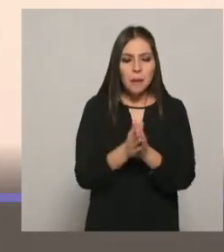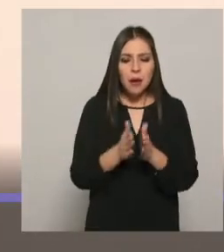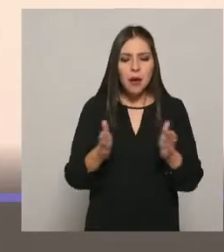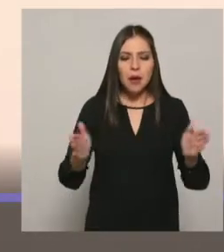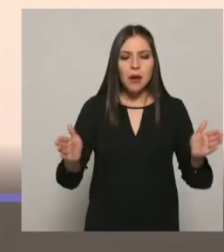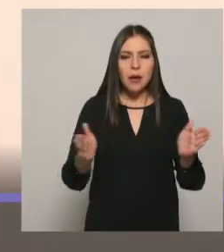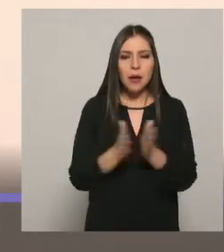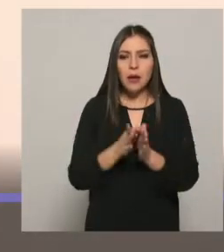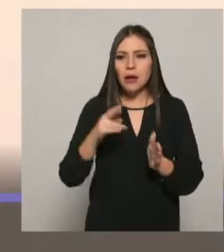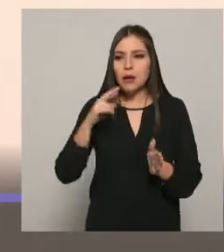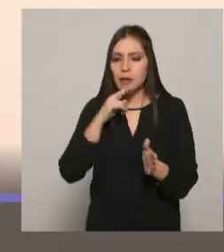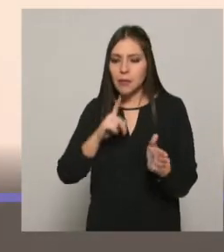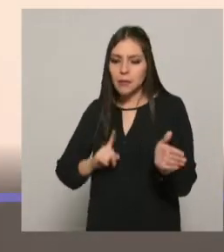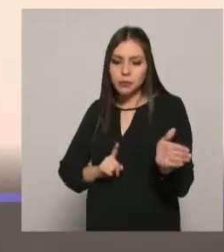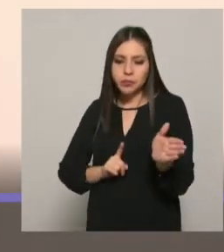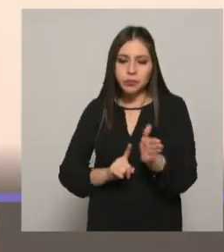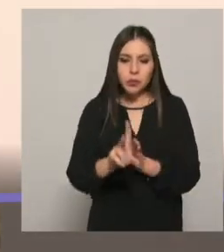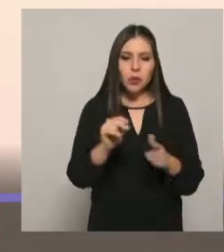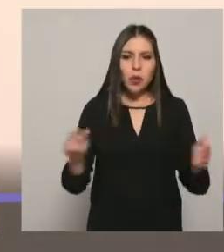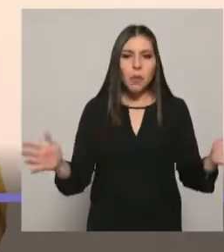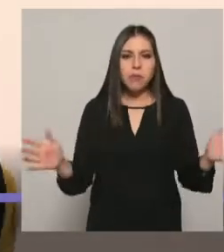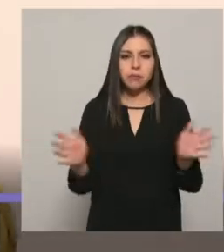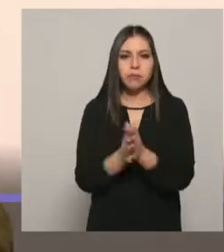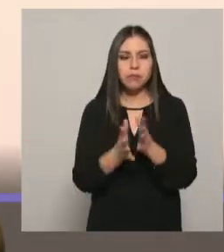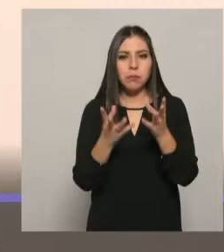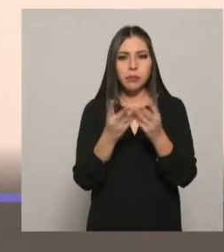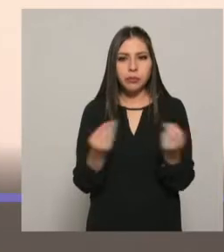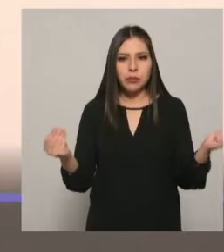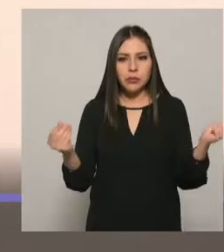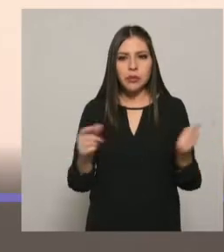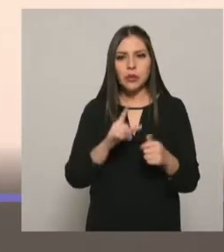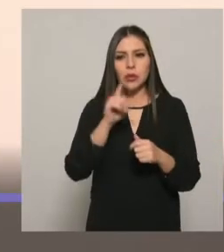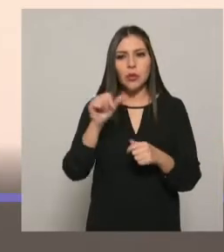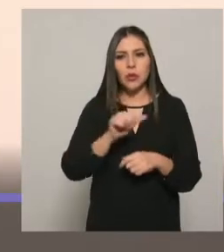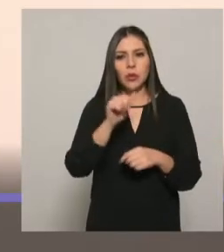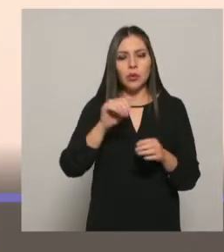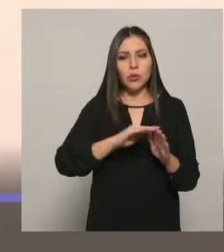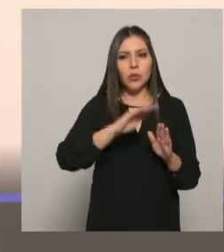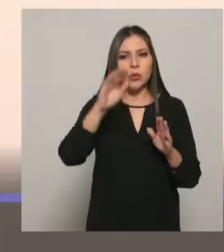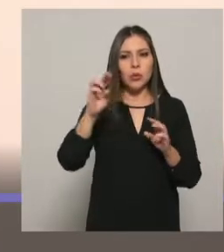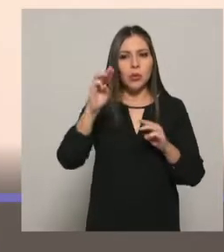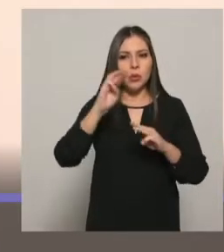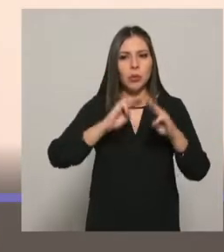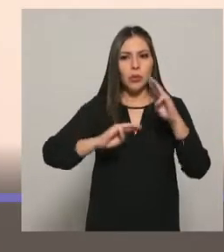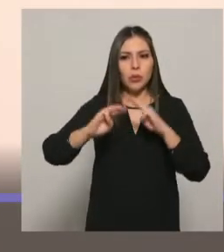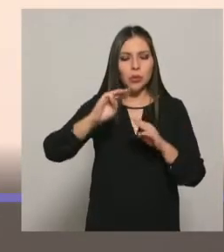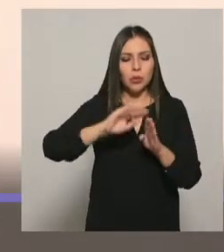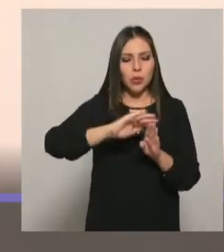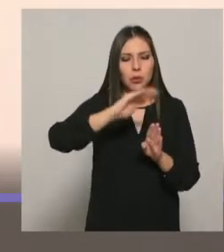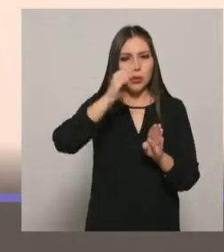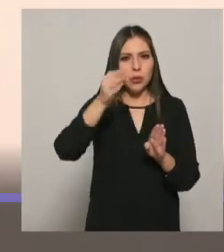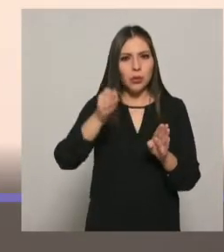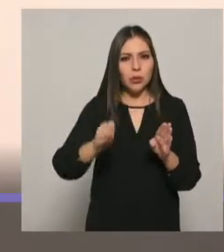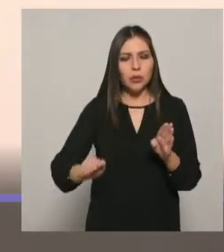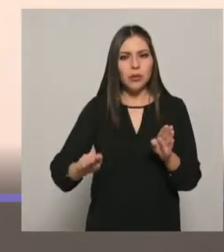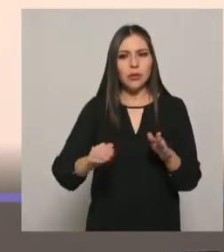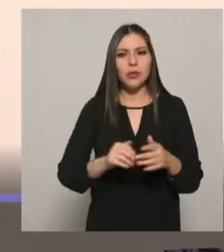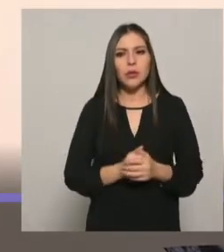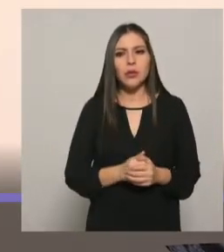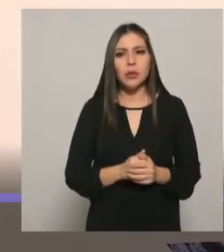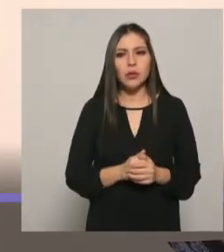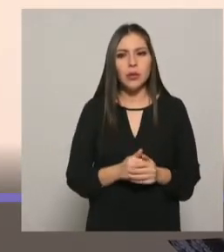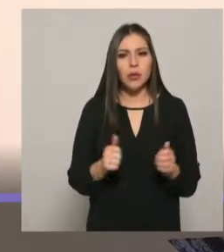aplastaran. Después pasaba un montecillo con esquirlas